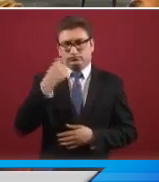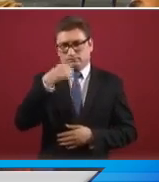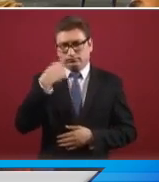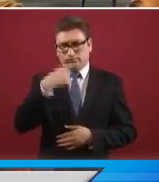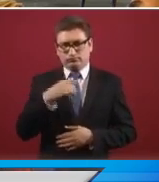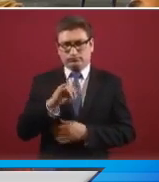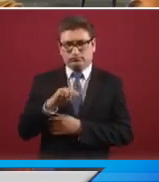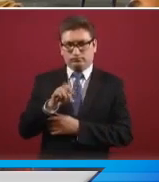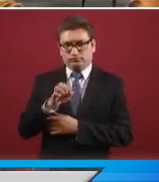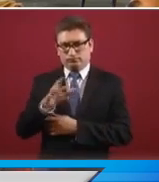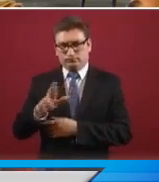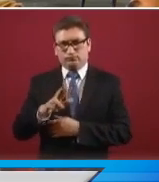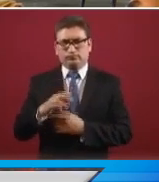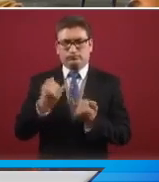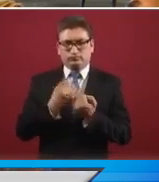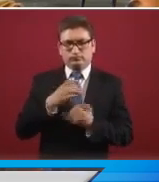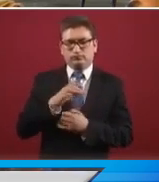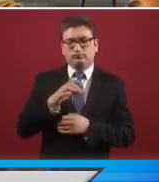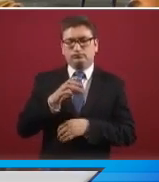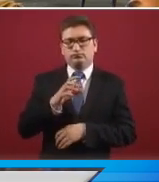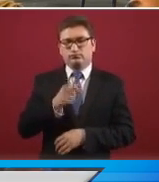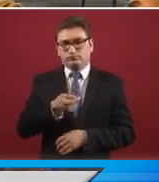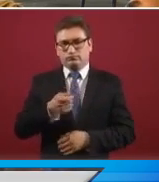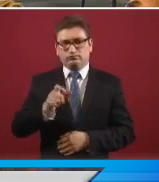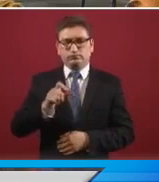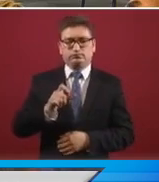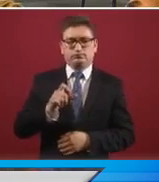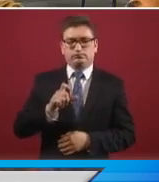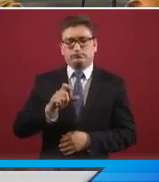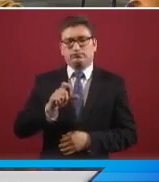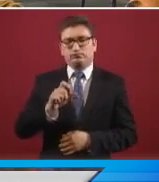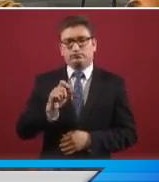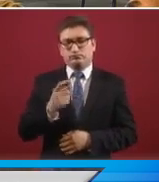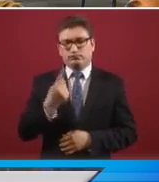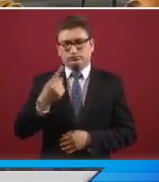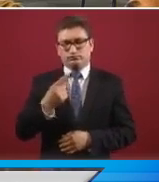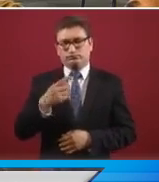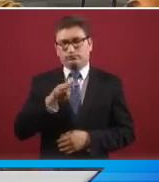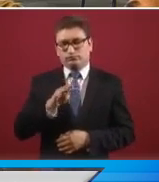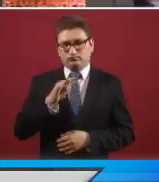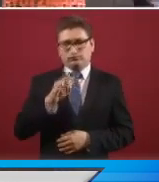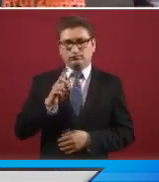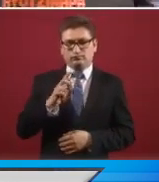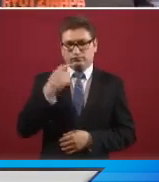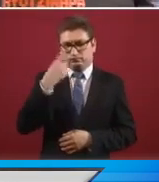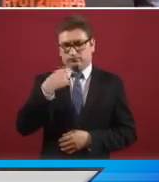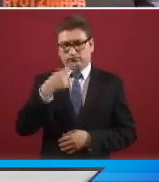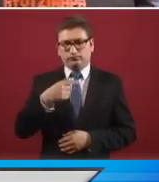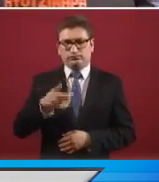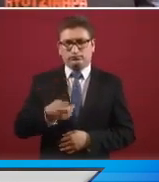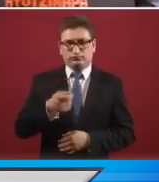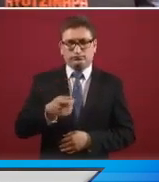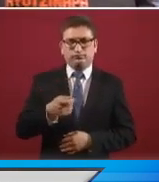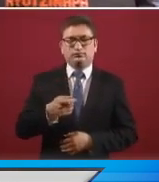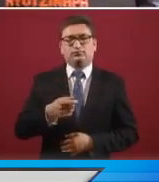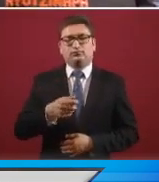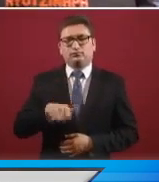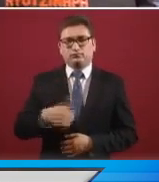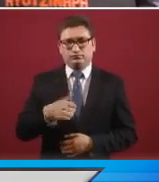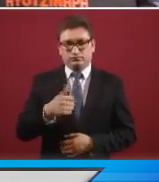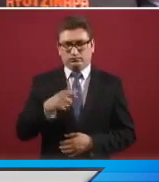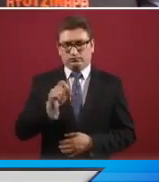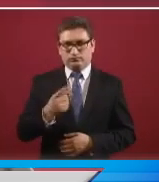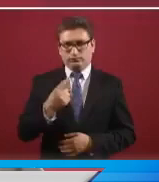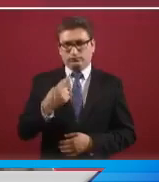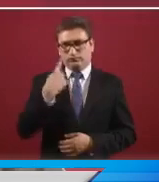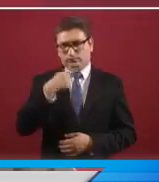realizado reuniones dentro de las instalaciones de la Secretaría de la Defensa Nacional sin restricción alguna, y todos los cuestionamientos han sido respondidos.